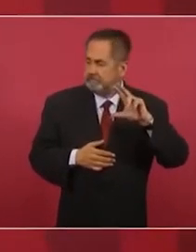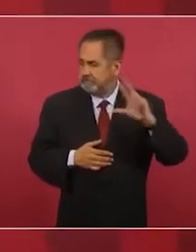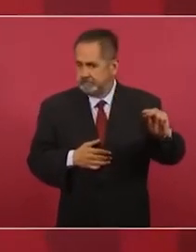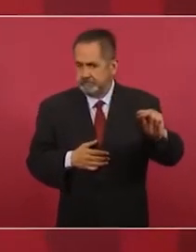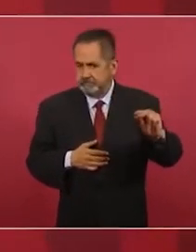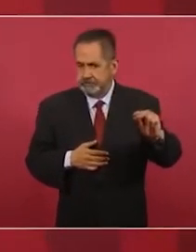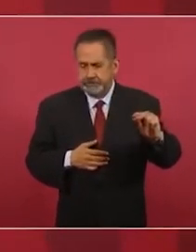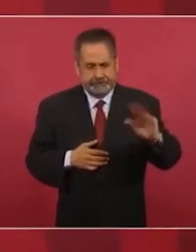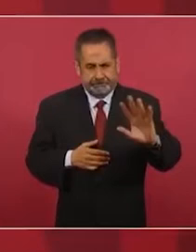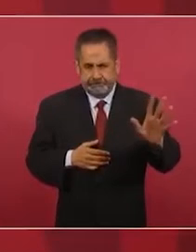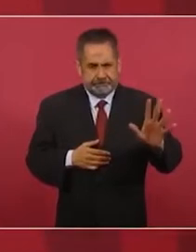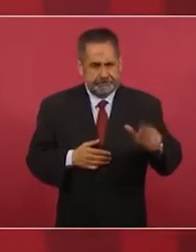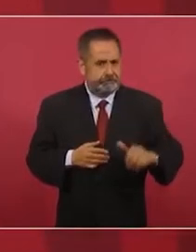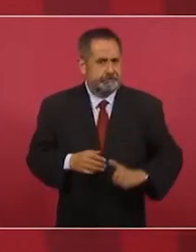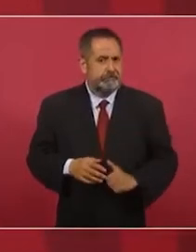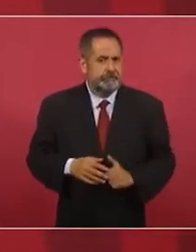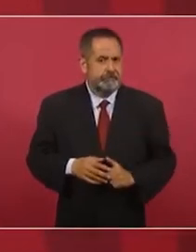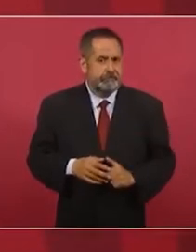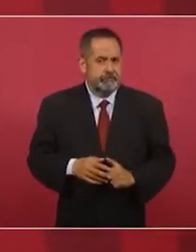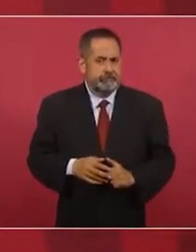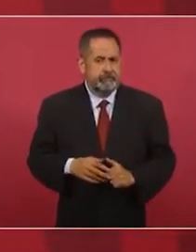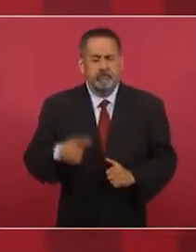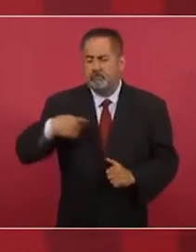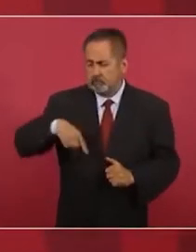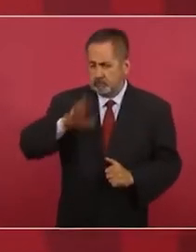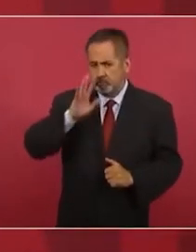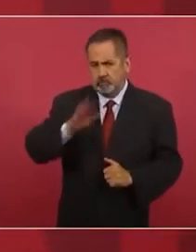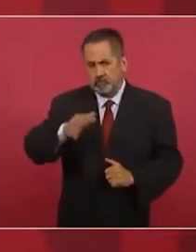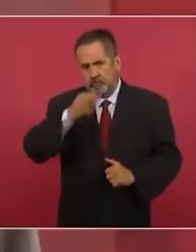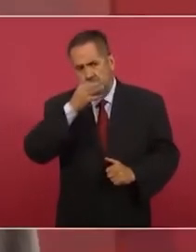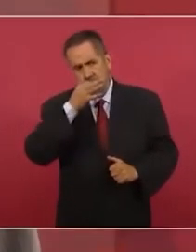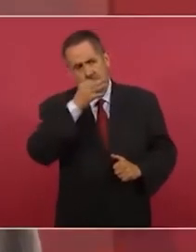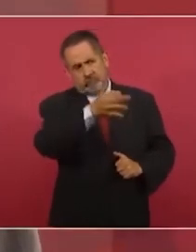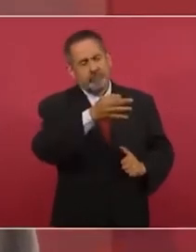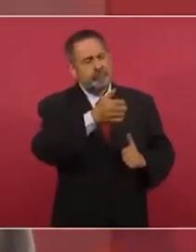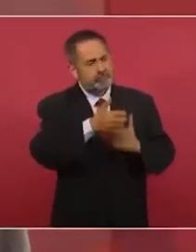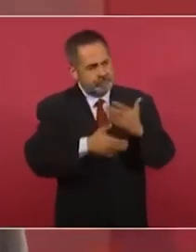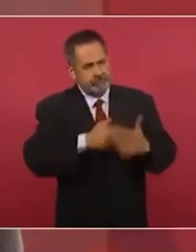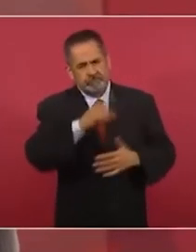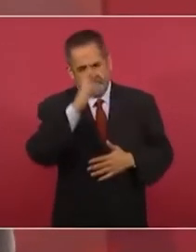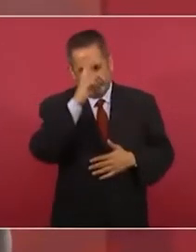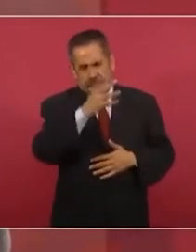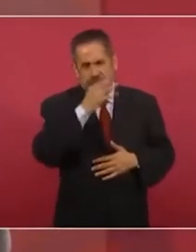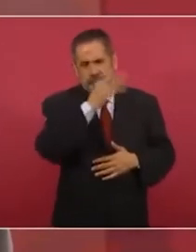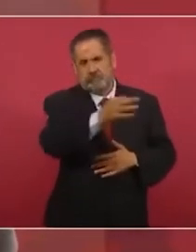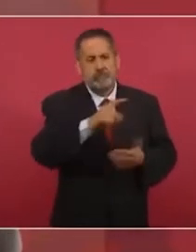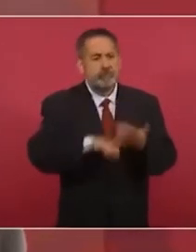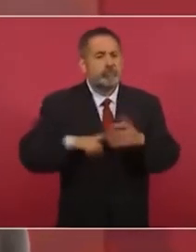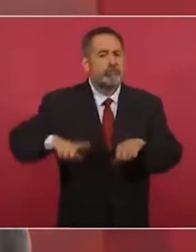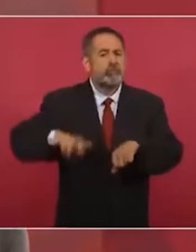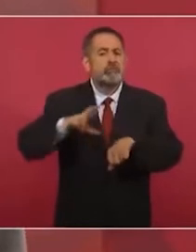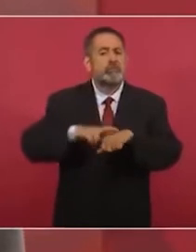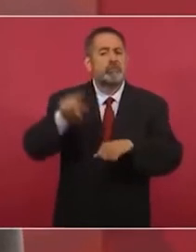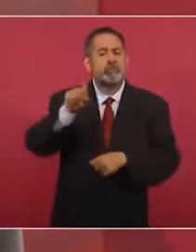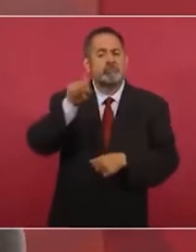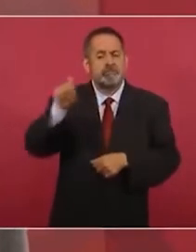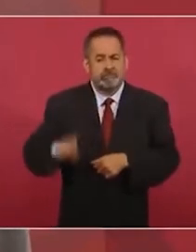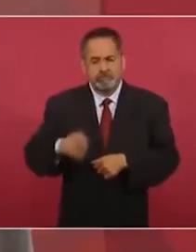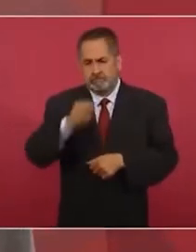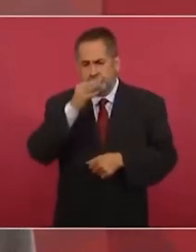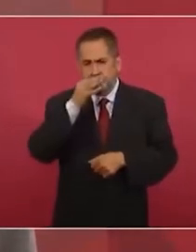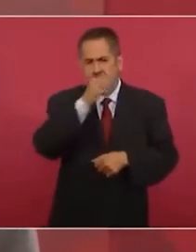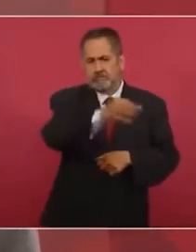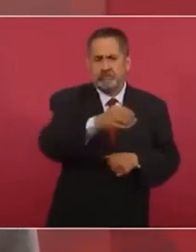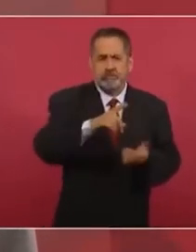Ya le mandamos a decir de manera respetuosa al gobernador de Texas, que hablaba